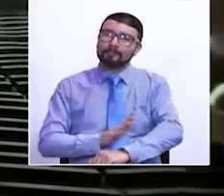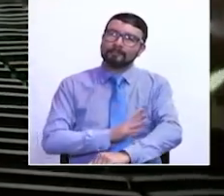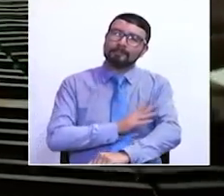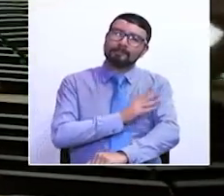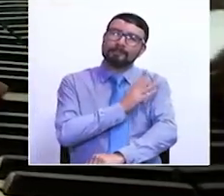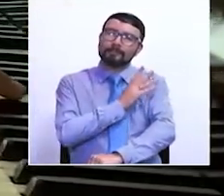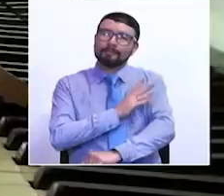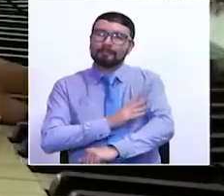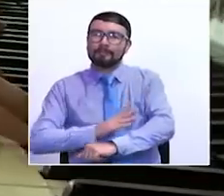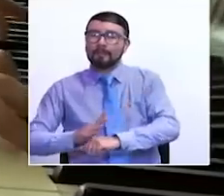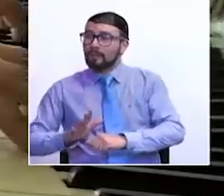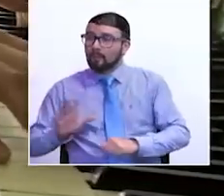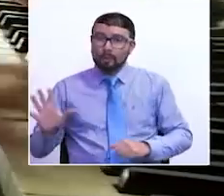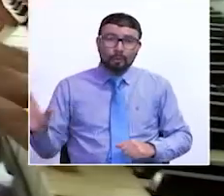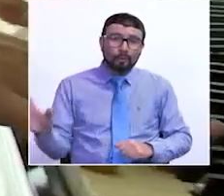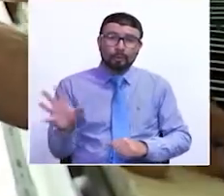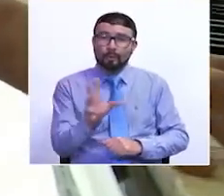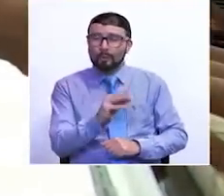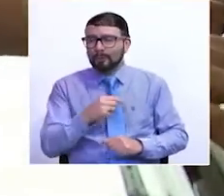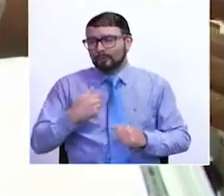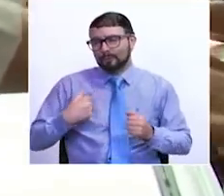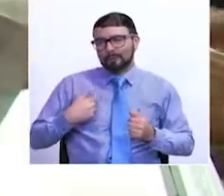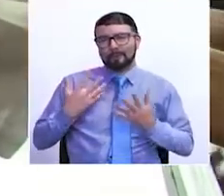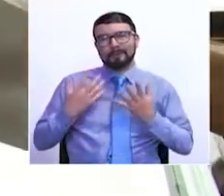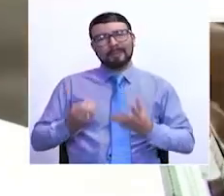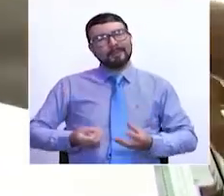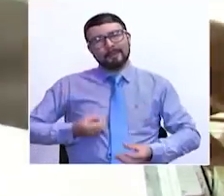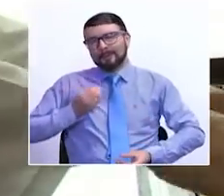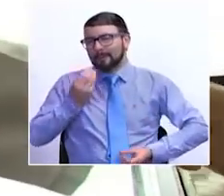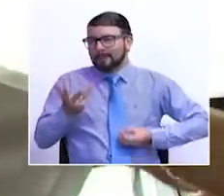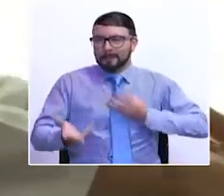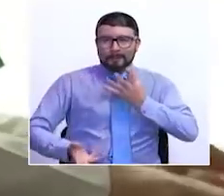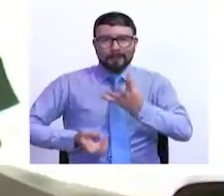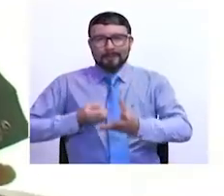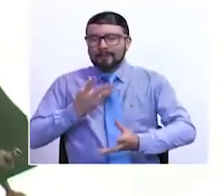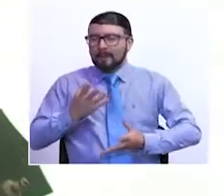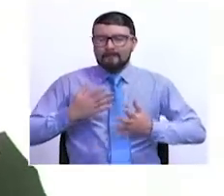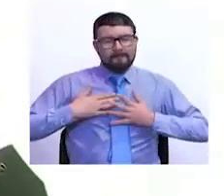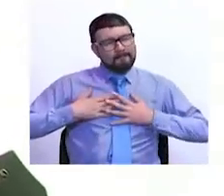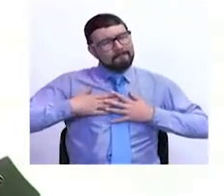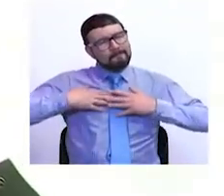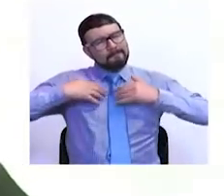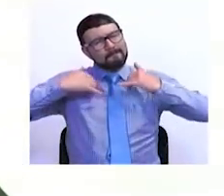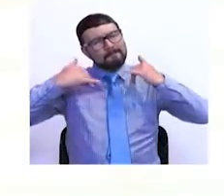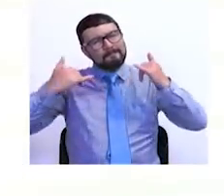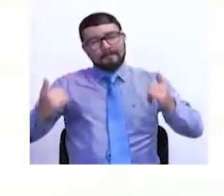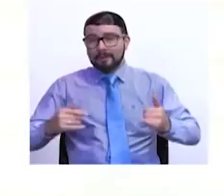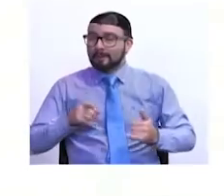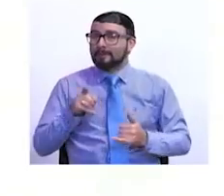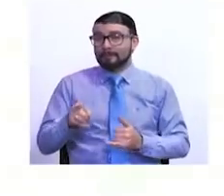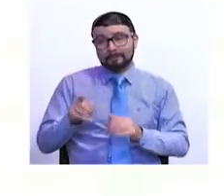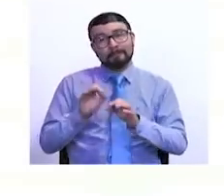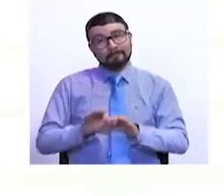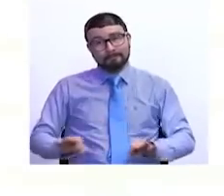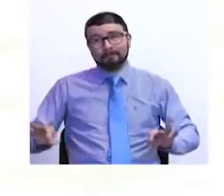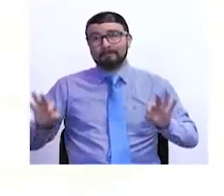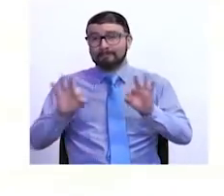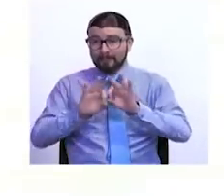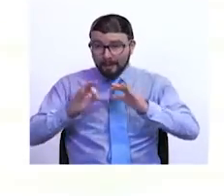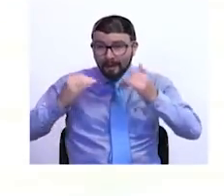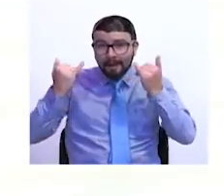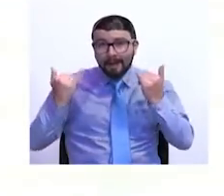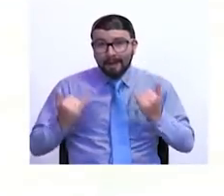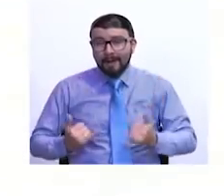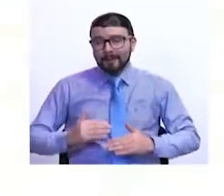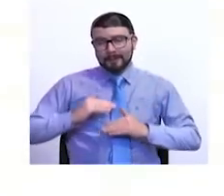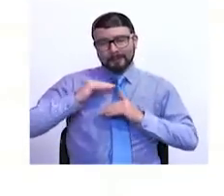A todos quiero desearles siempre felicidad, es un gran presente. Es